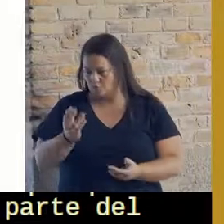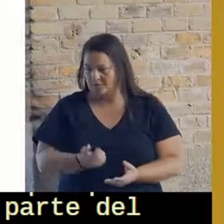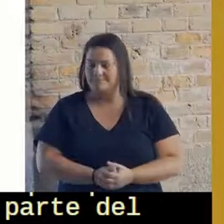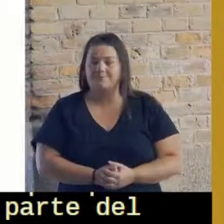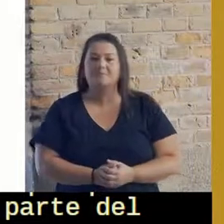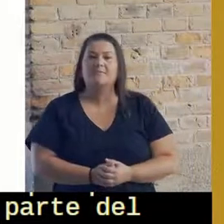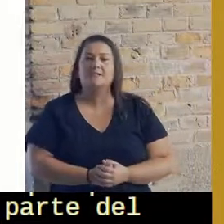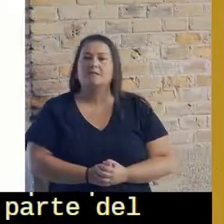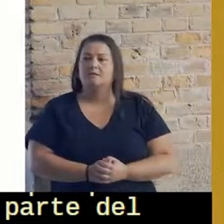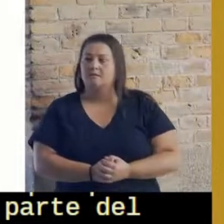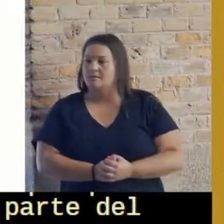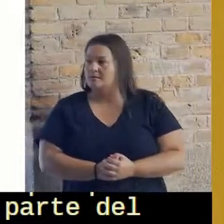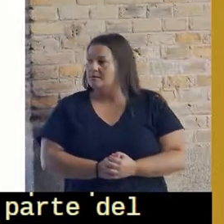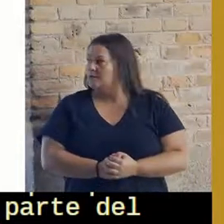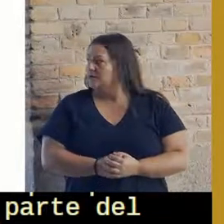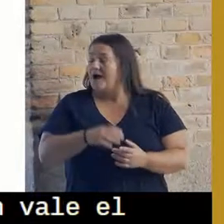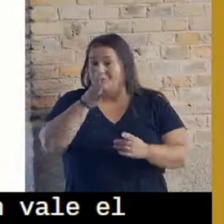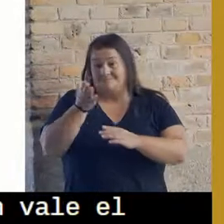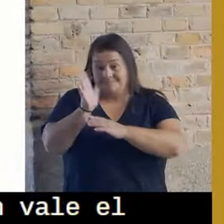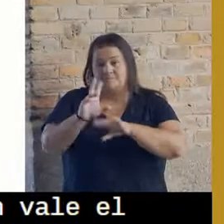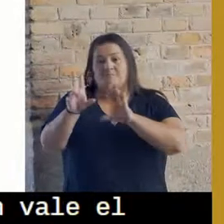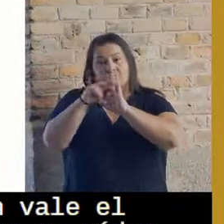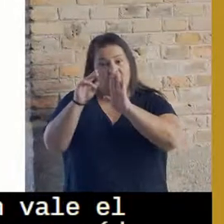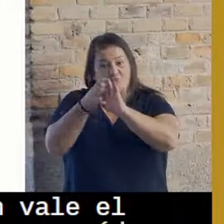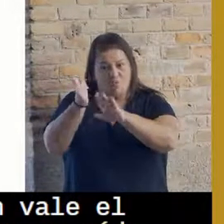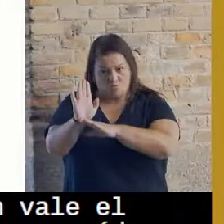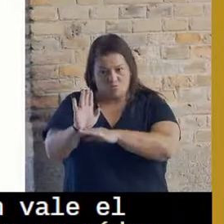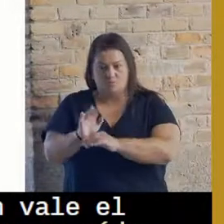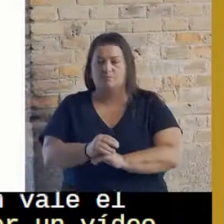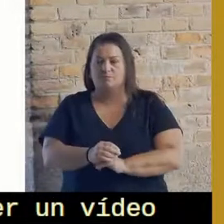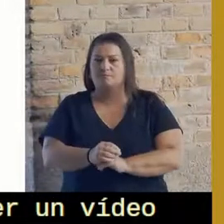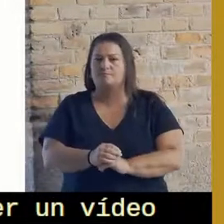va el producto final os voy a poner un víde